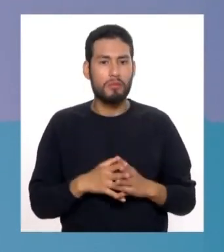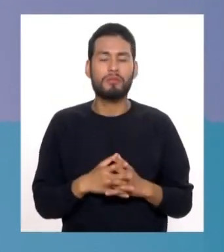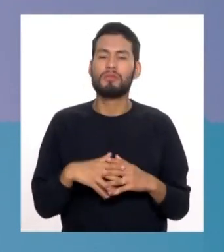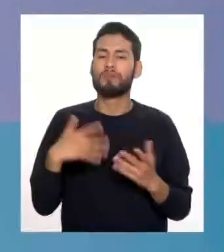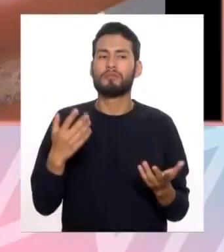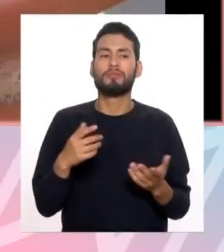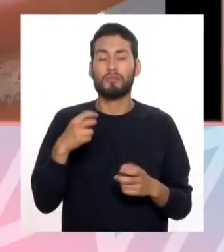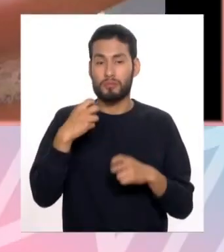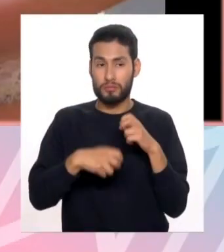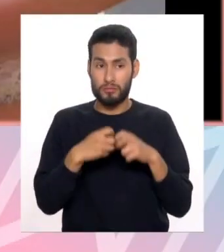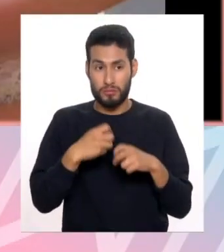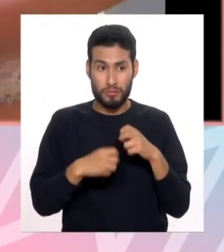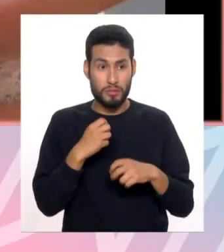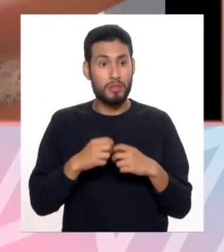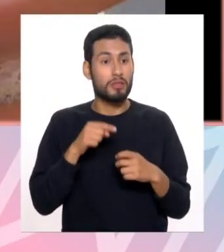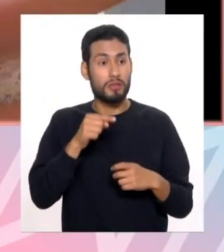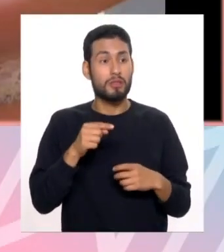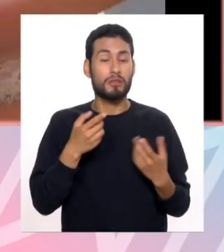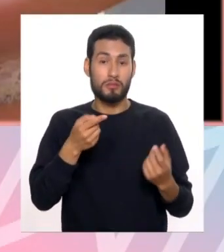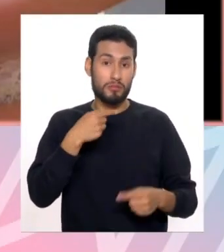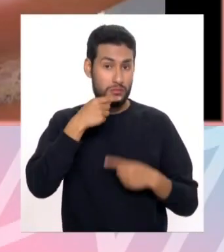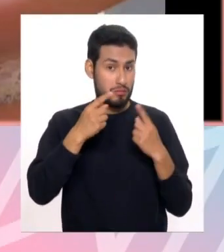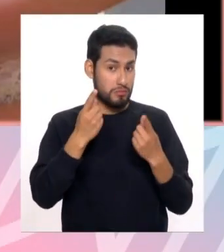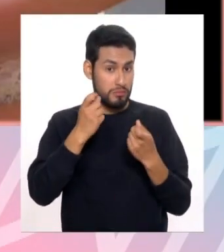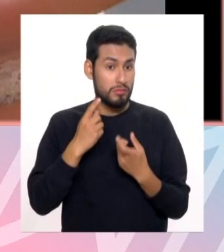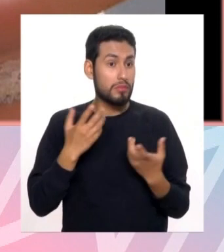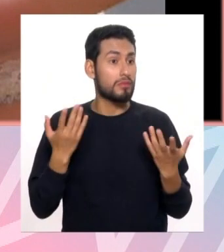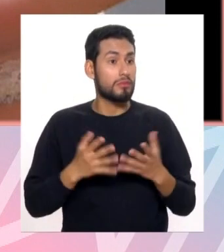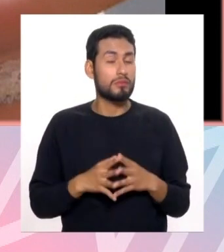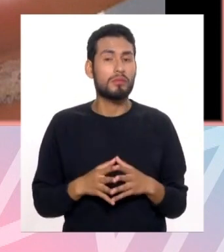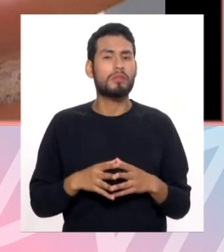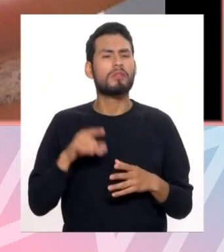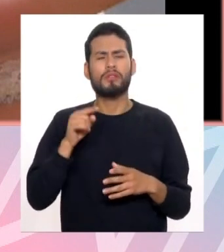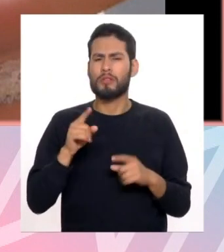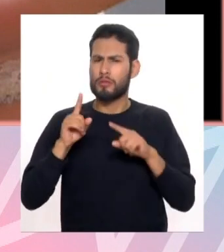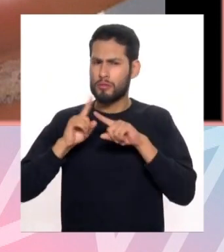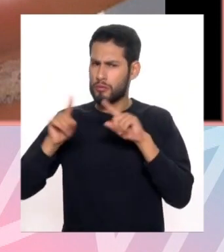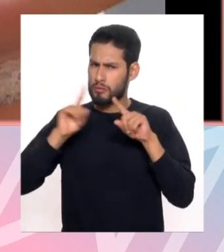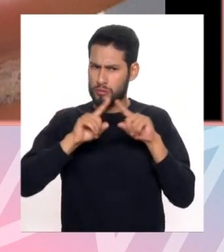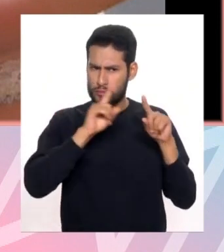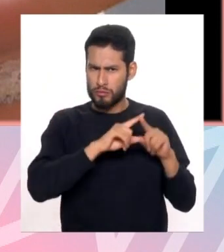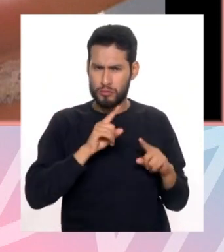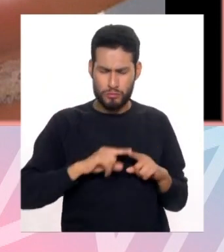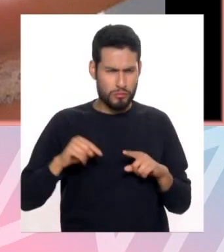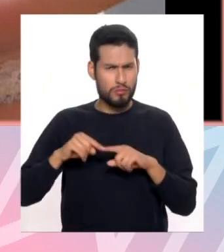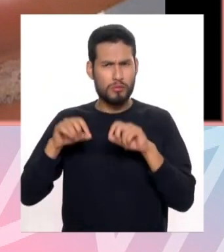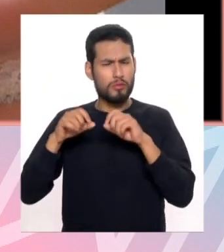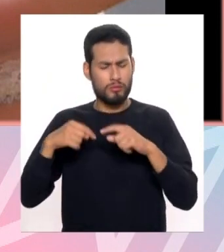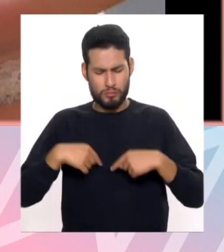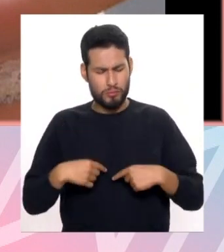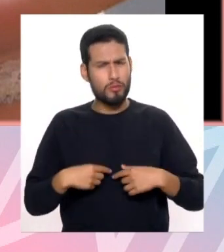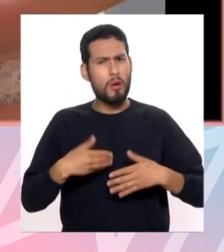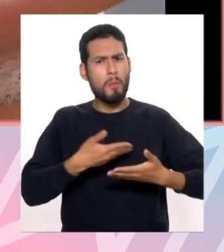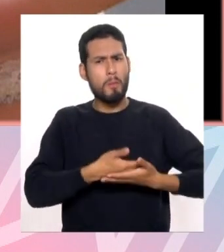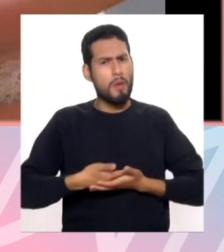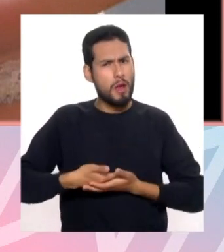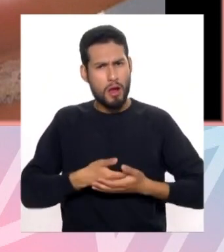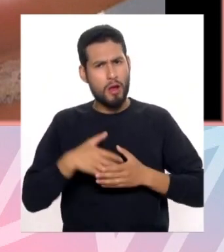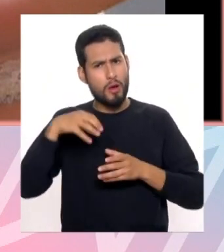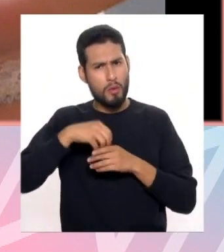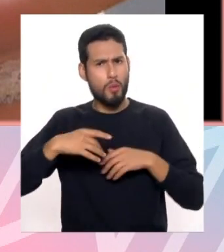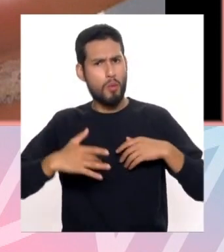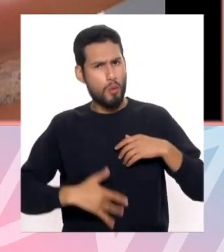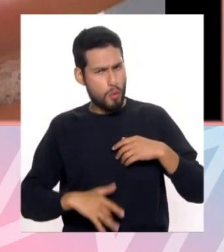Problemas que, como muy bien me preguntabas, involucran distintos sistemas, distintos órganos,